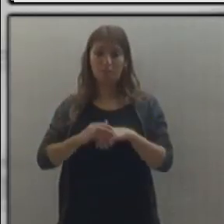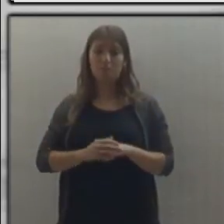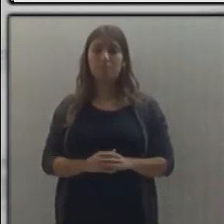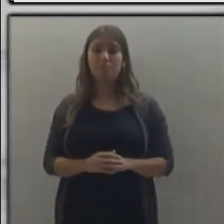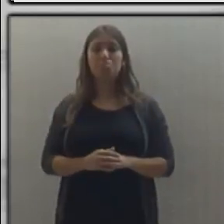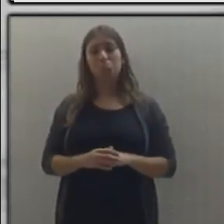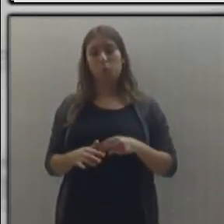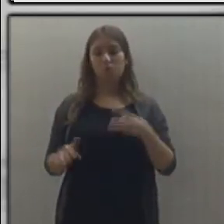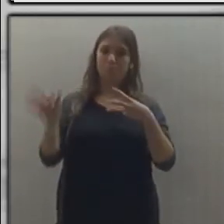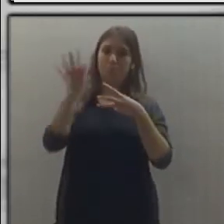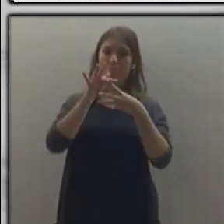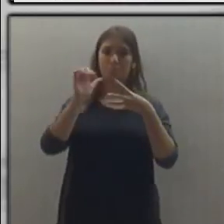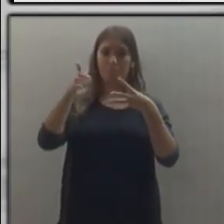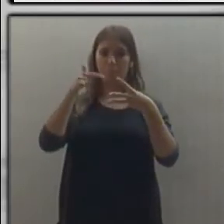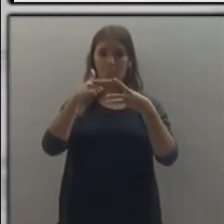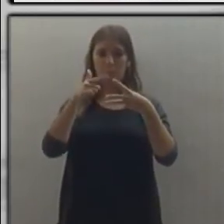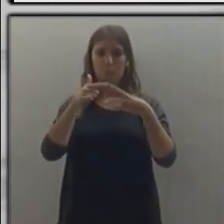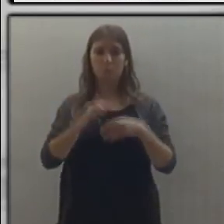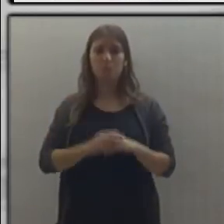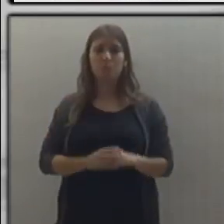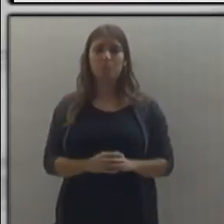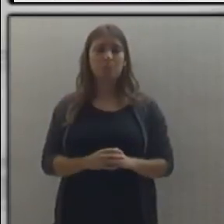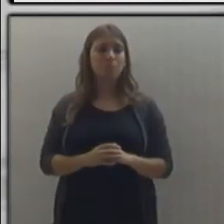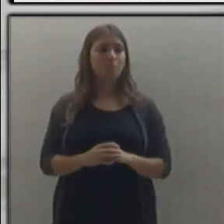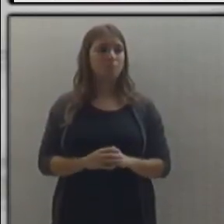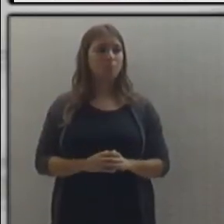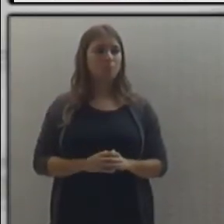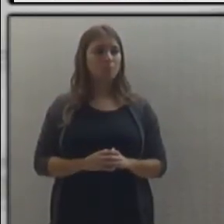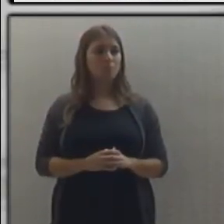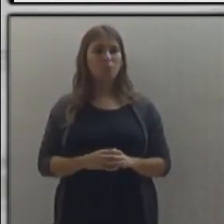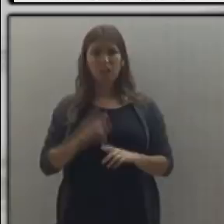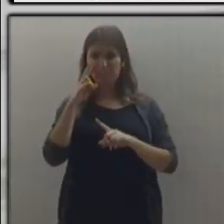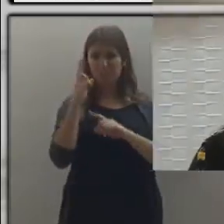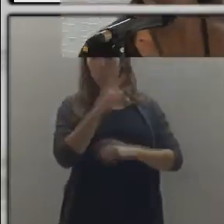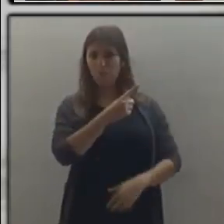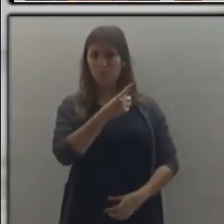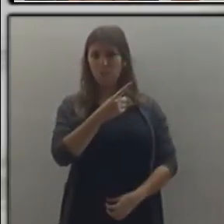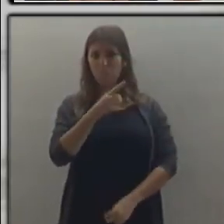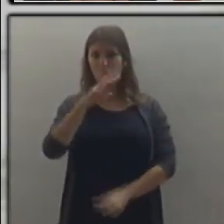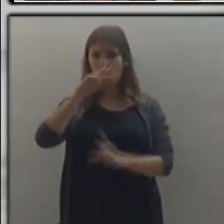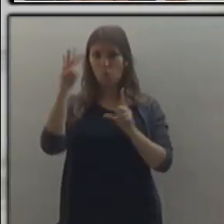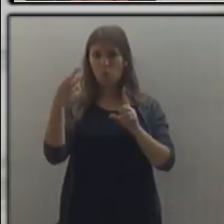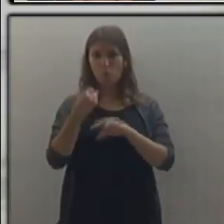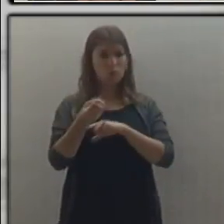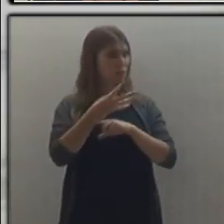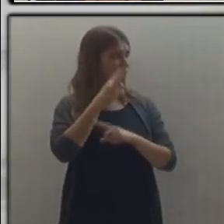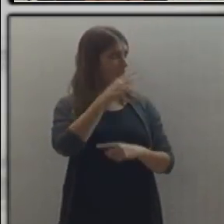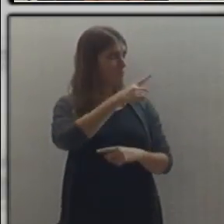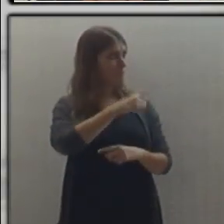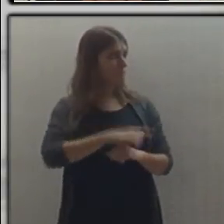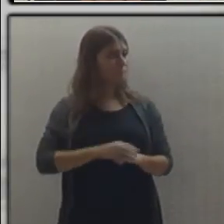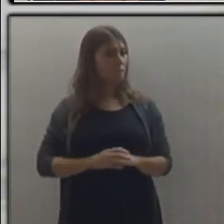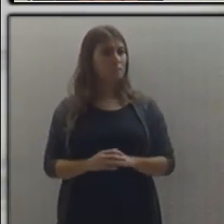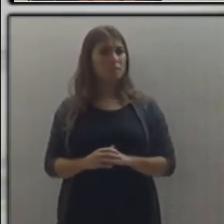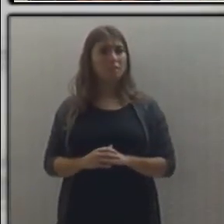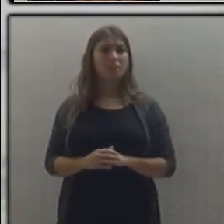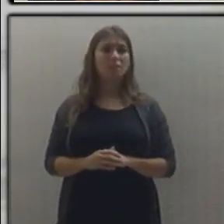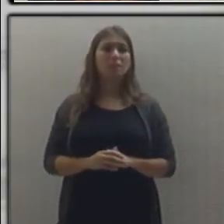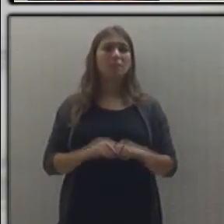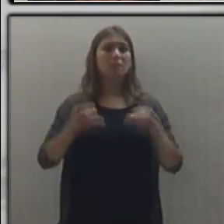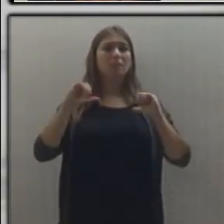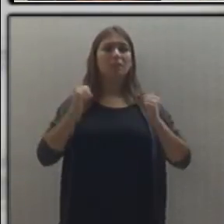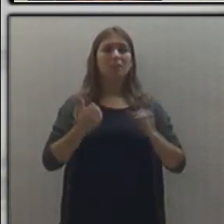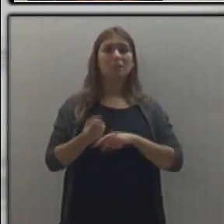Así empezamos. Bueno, empiezo con... Ay, ¿sí se ve el PowerPoint? Vale, ahora. Empiezo con